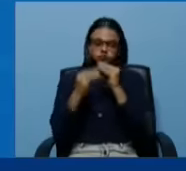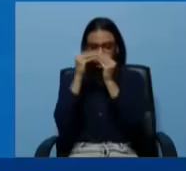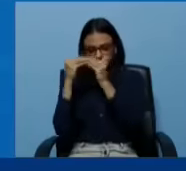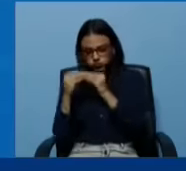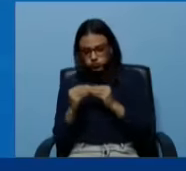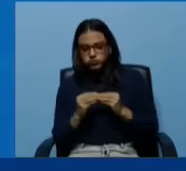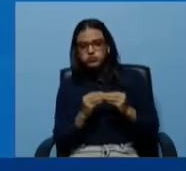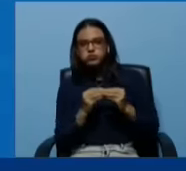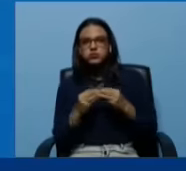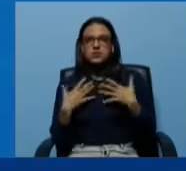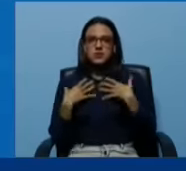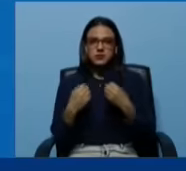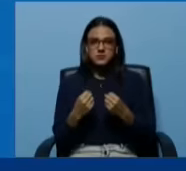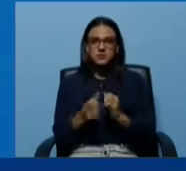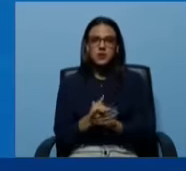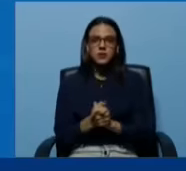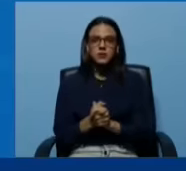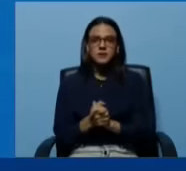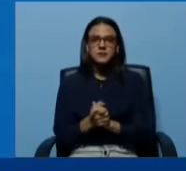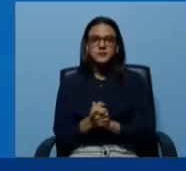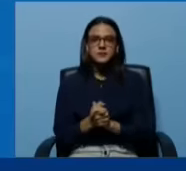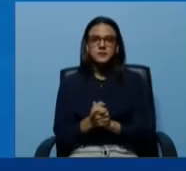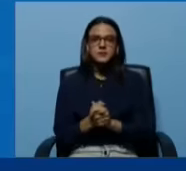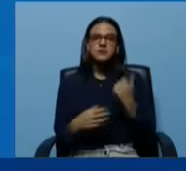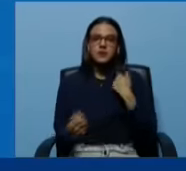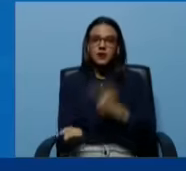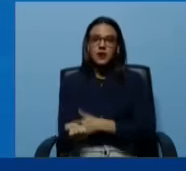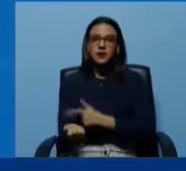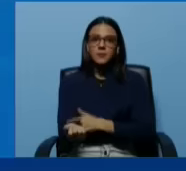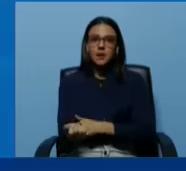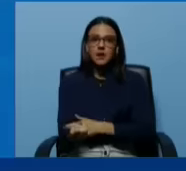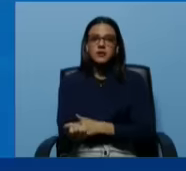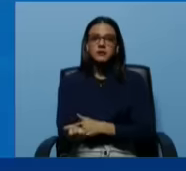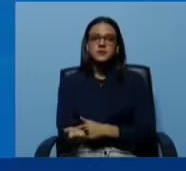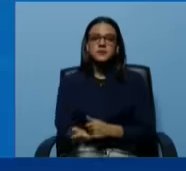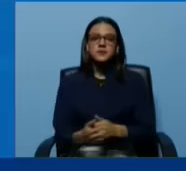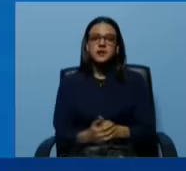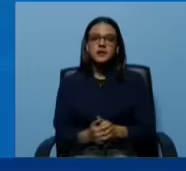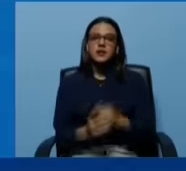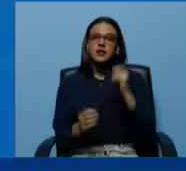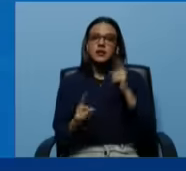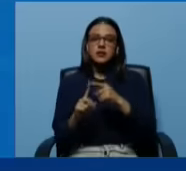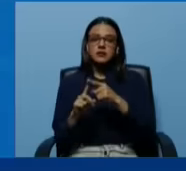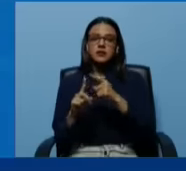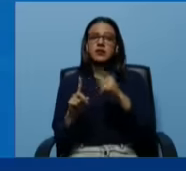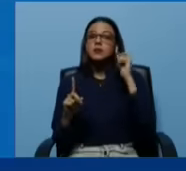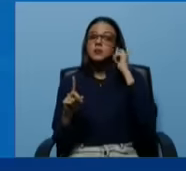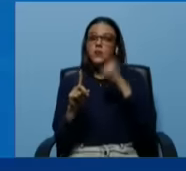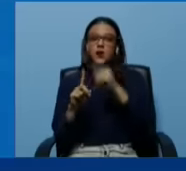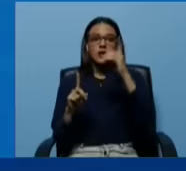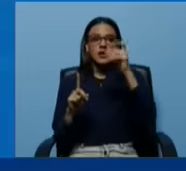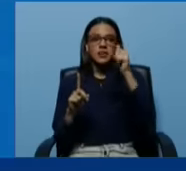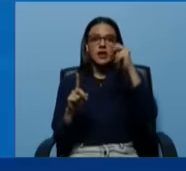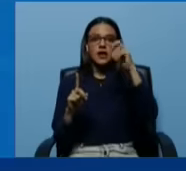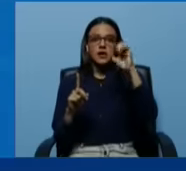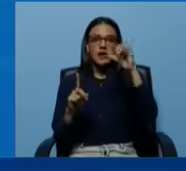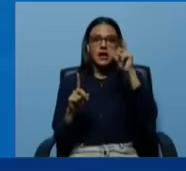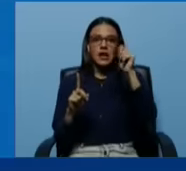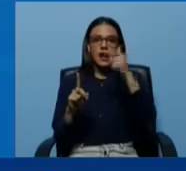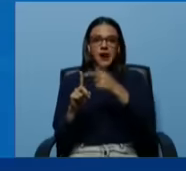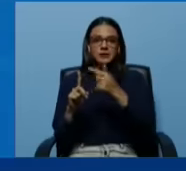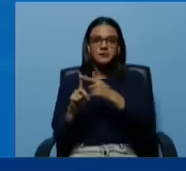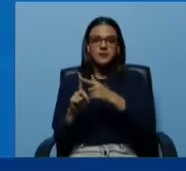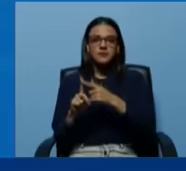A mi hermano y compañera Daniel Ortega Saavedra y Rosario Murillo,